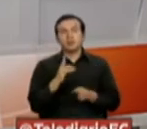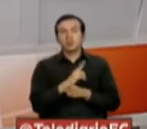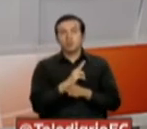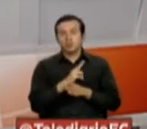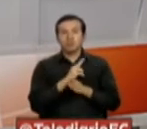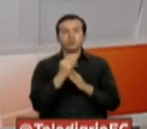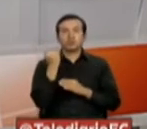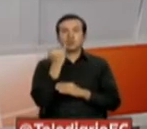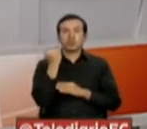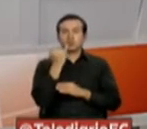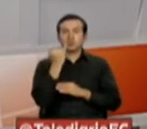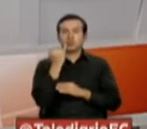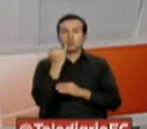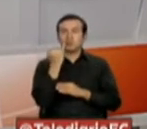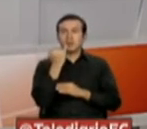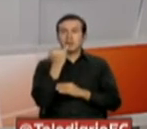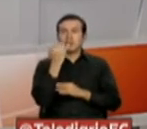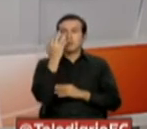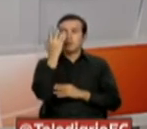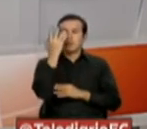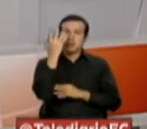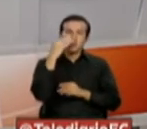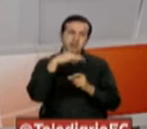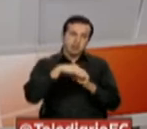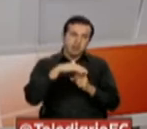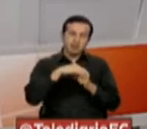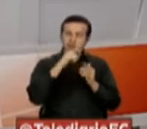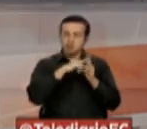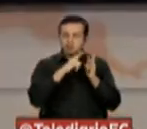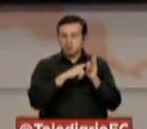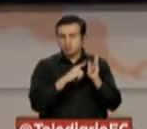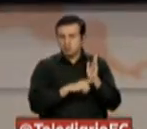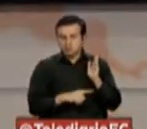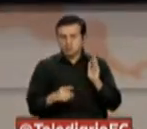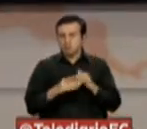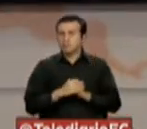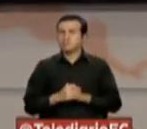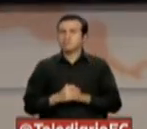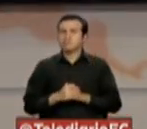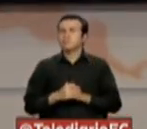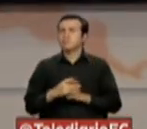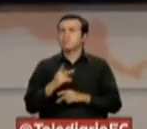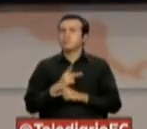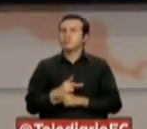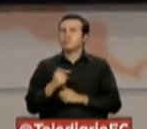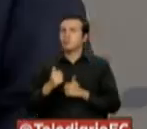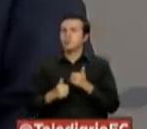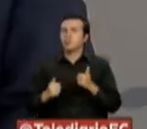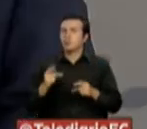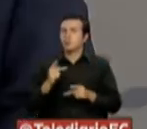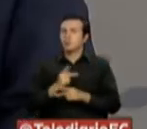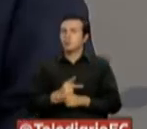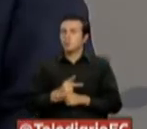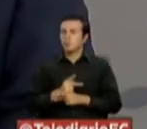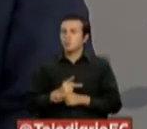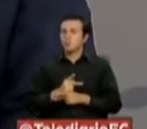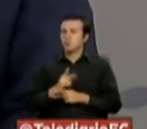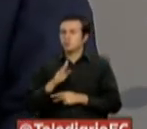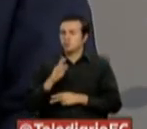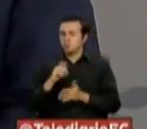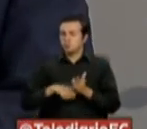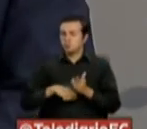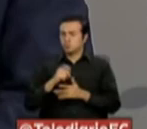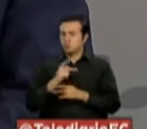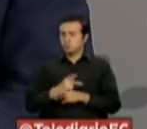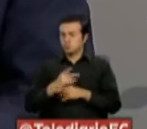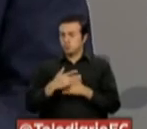de las plantas medicinales, para mencionar uno solo. Bueno, mira, Eduardo, ¿qué clase de protección extienden ustedes sobre